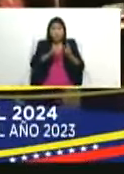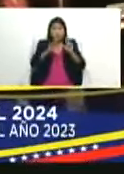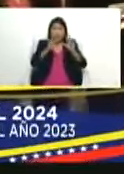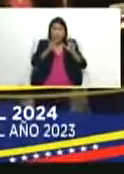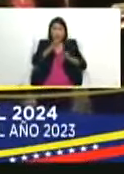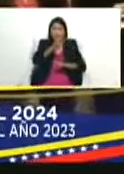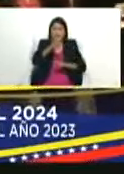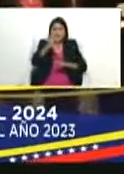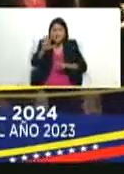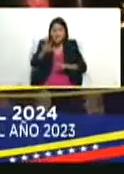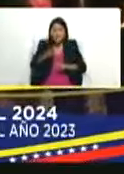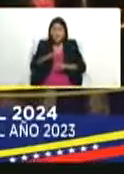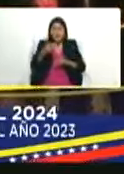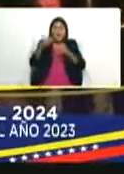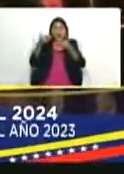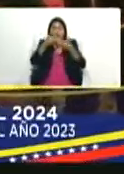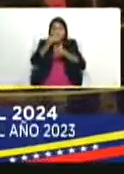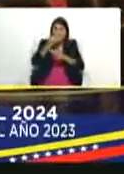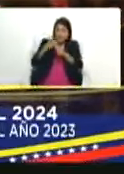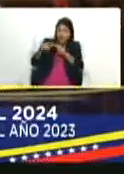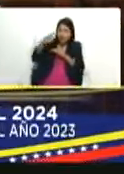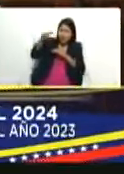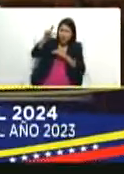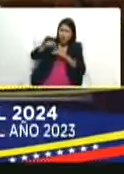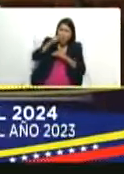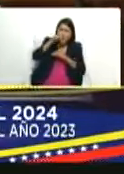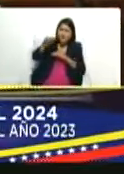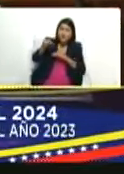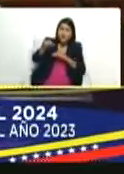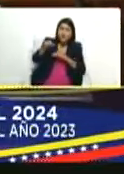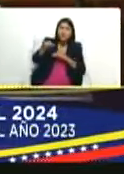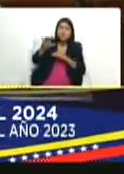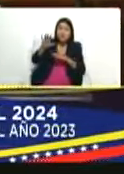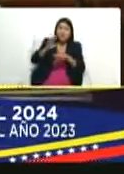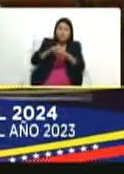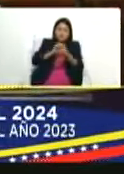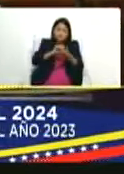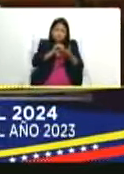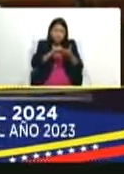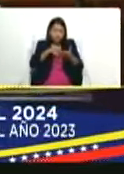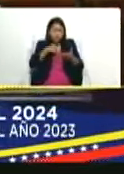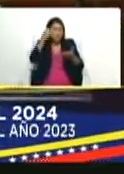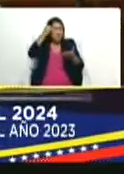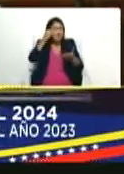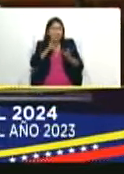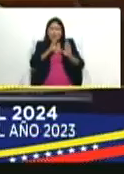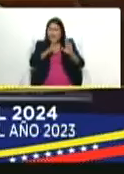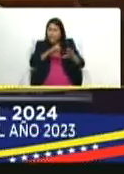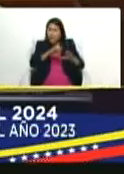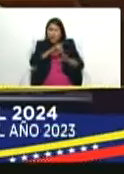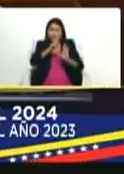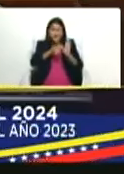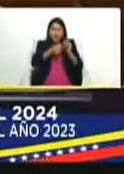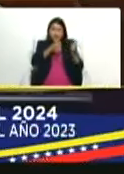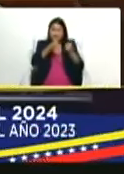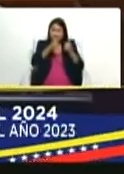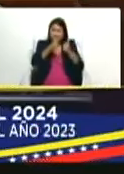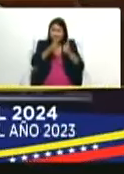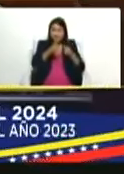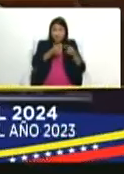Santander, señaló: yo pienso hacerles todo el bien posible.